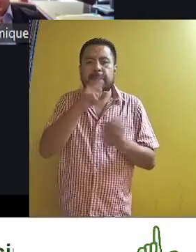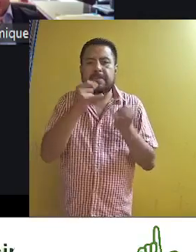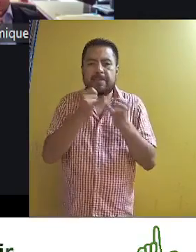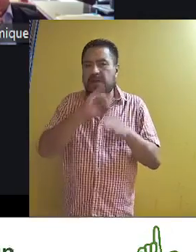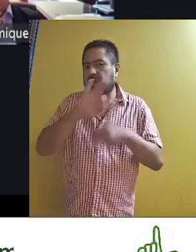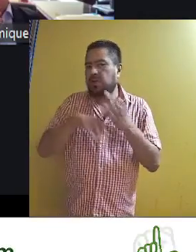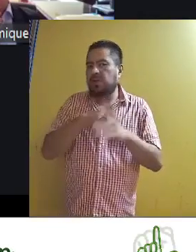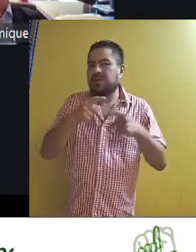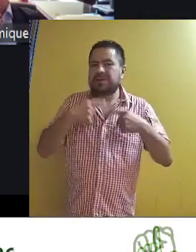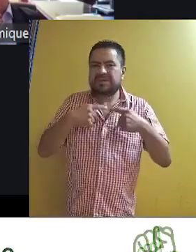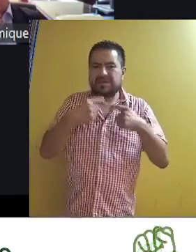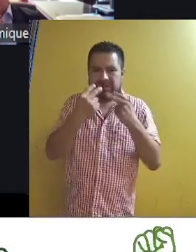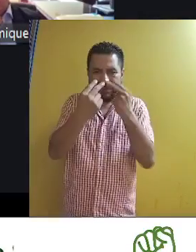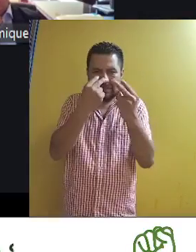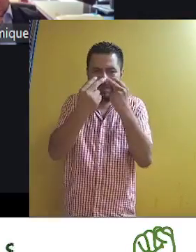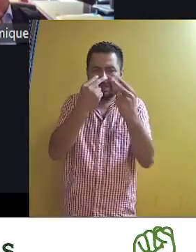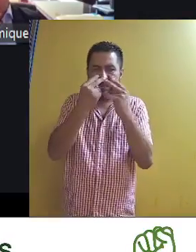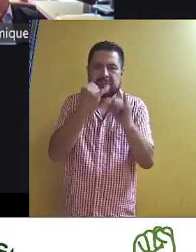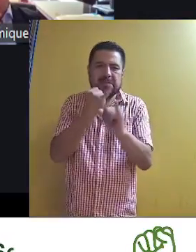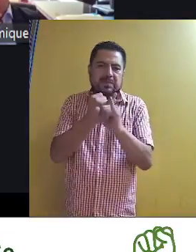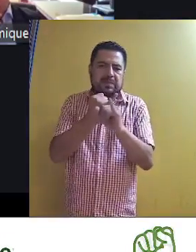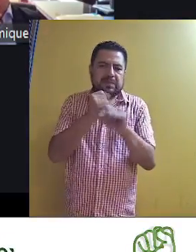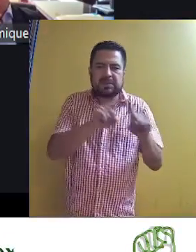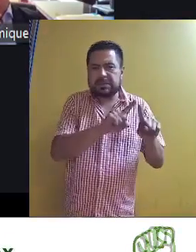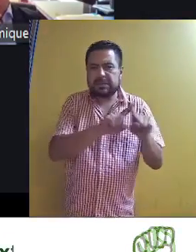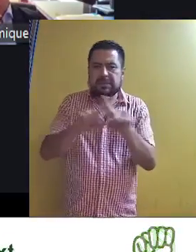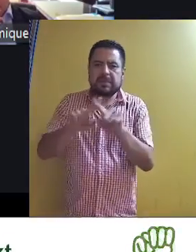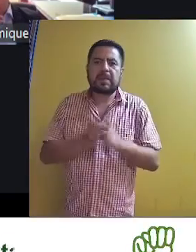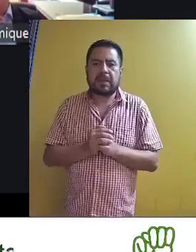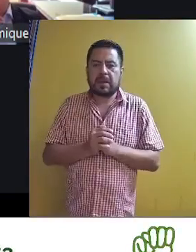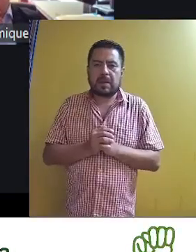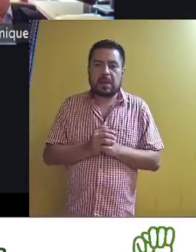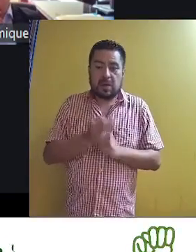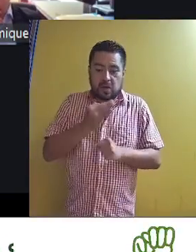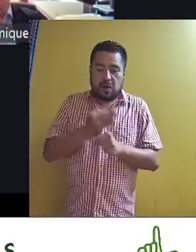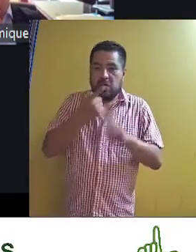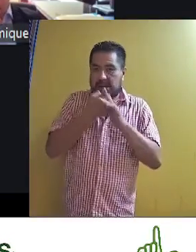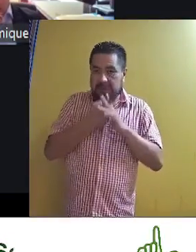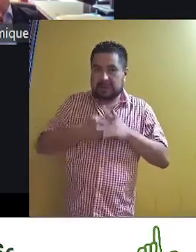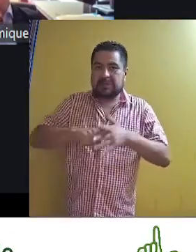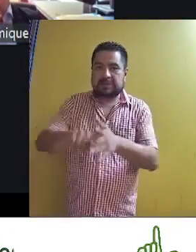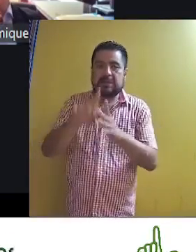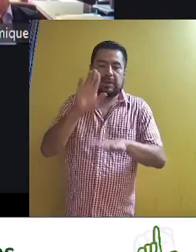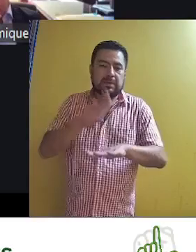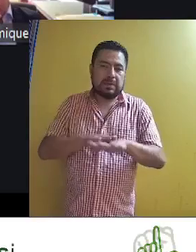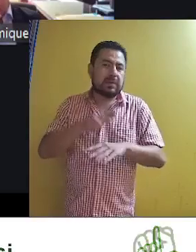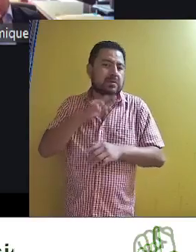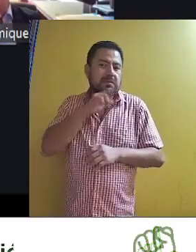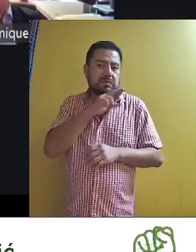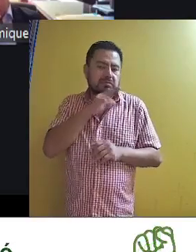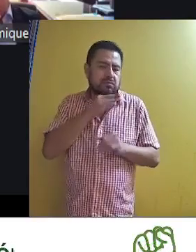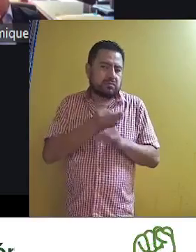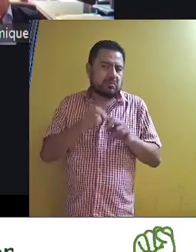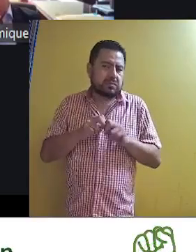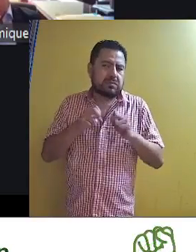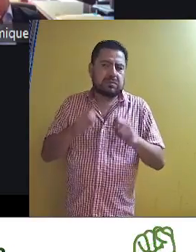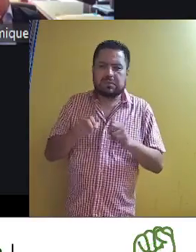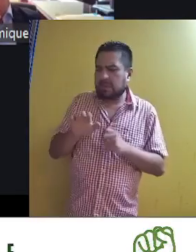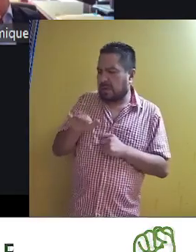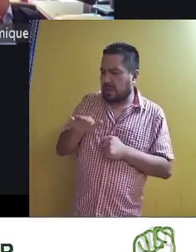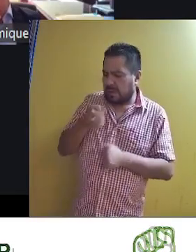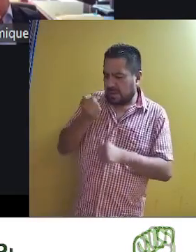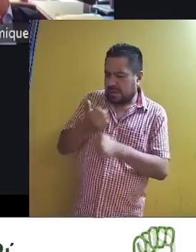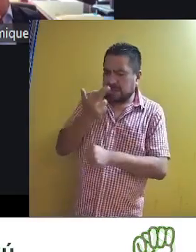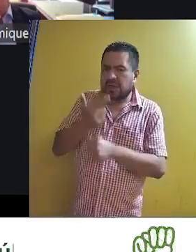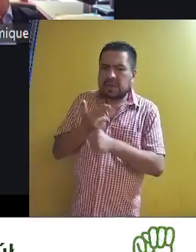nos siguen a través de nuestras plataformas digitales. A efecto de iniciar la sesión, solicito al secretario de